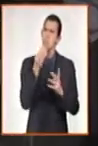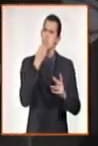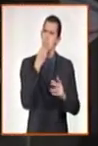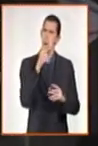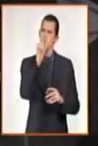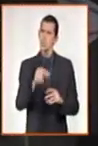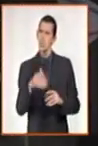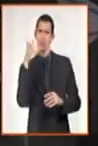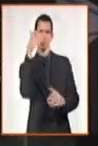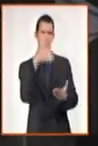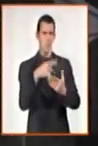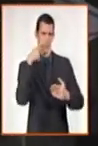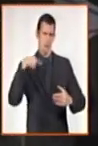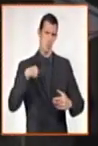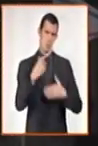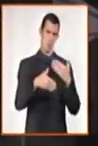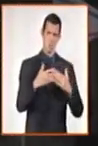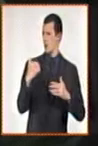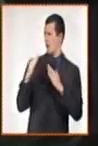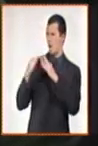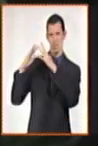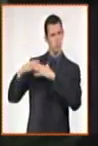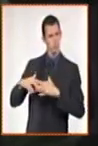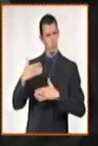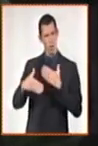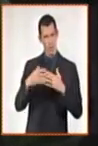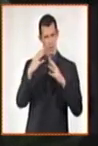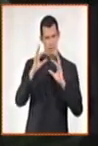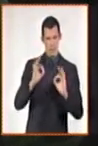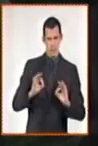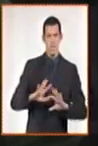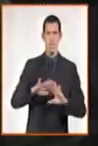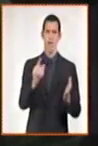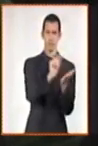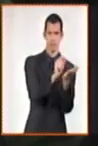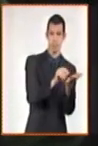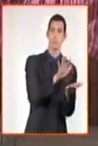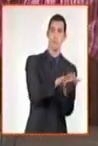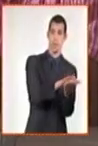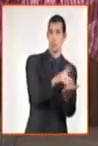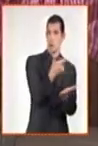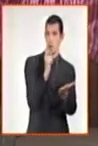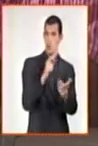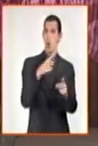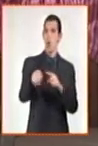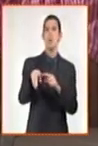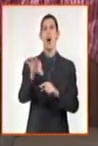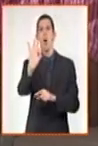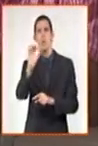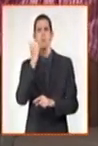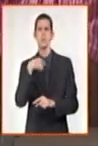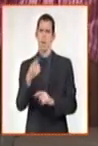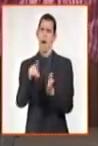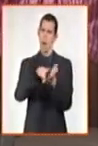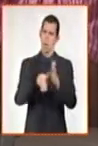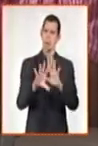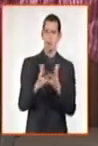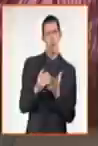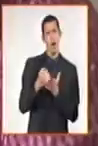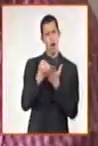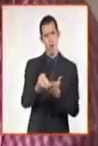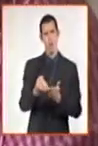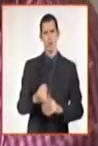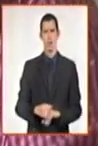de venta para viabilizar que los recursos lleguen lo antes posible a los afectados. Félix